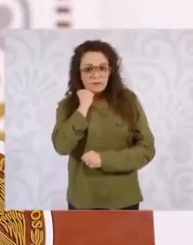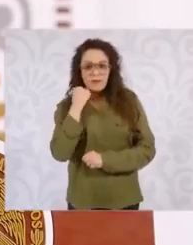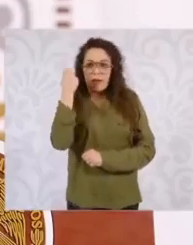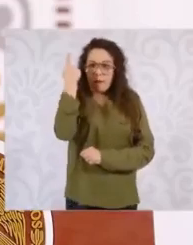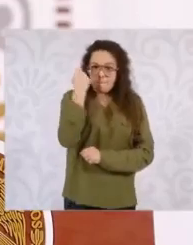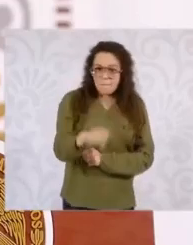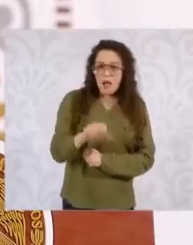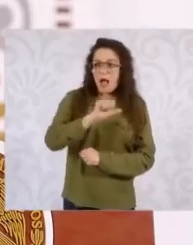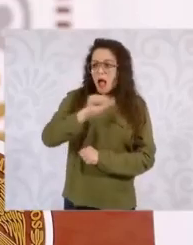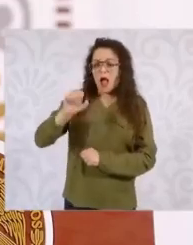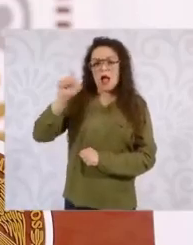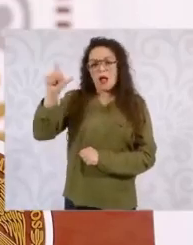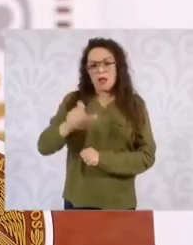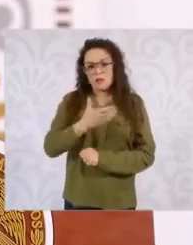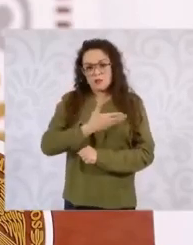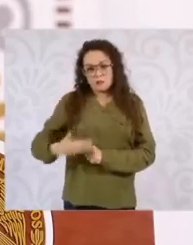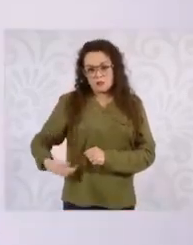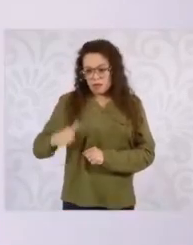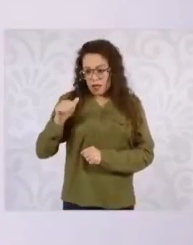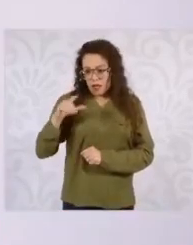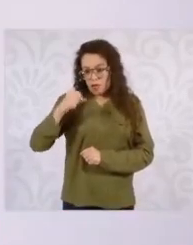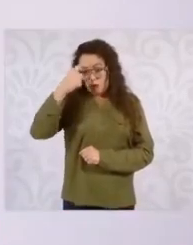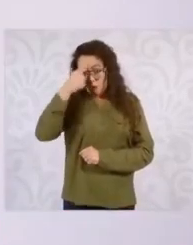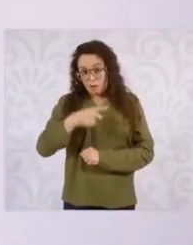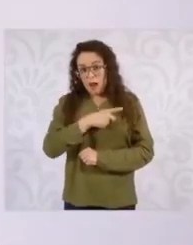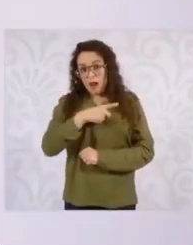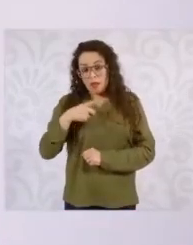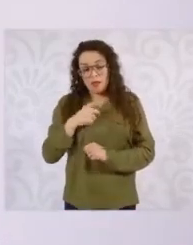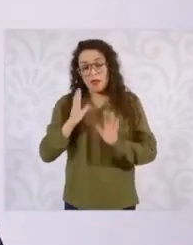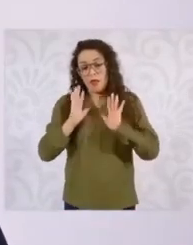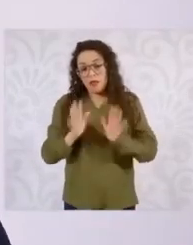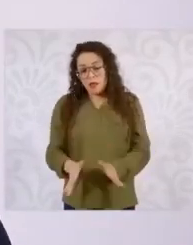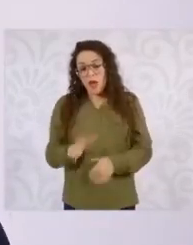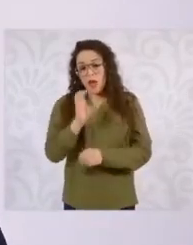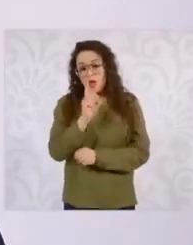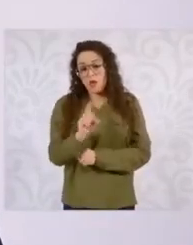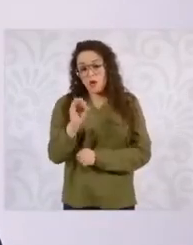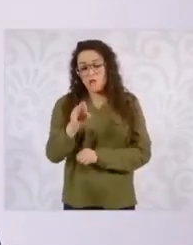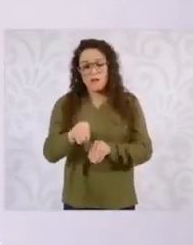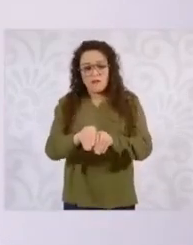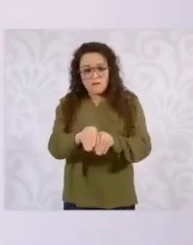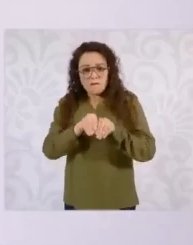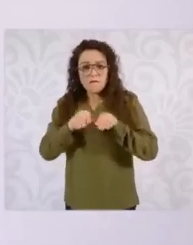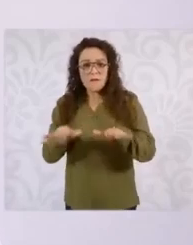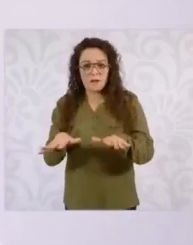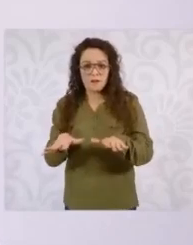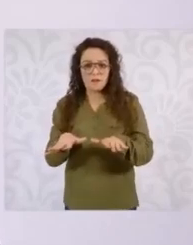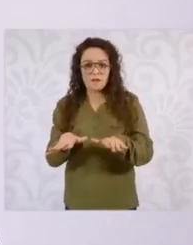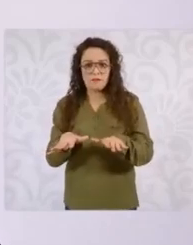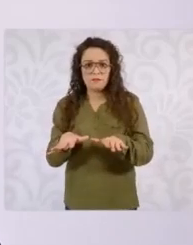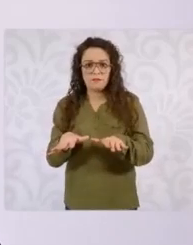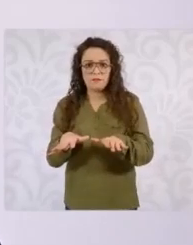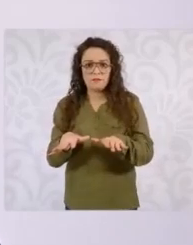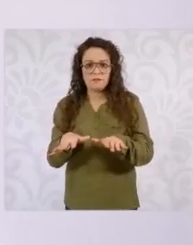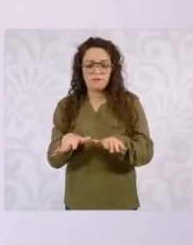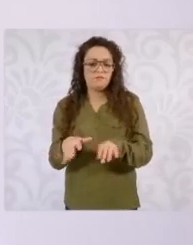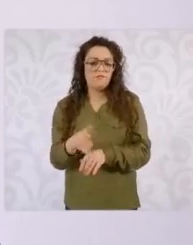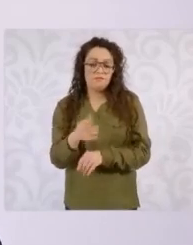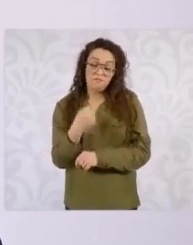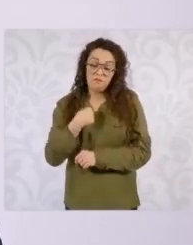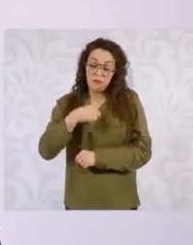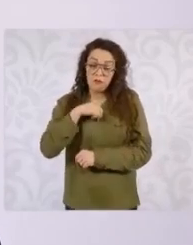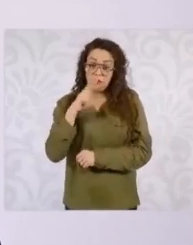En el Diario Oficial de la Federación. Entonces, no vamos a bajar la publicación, número uno. Y número dos,